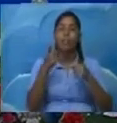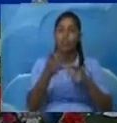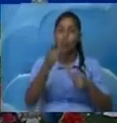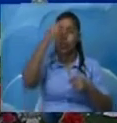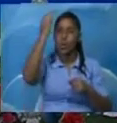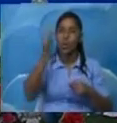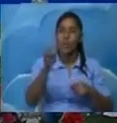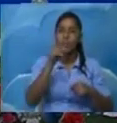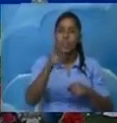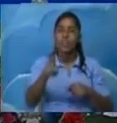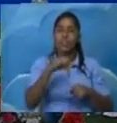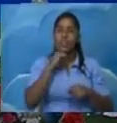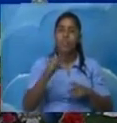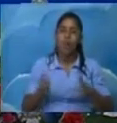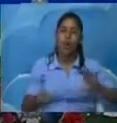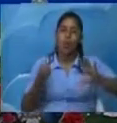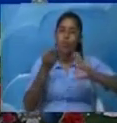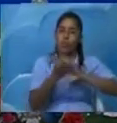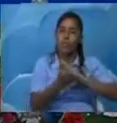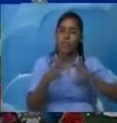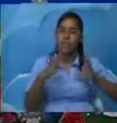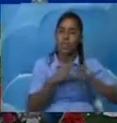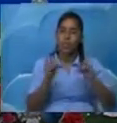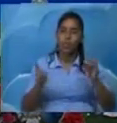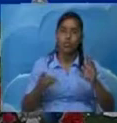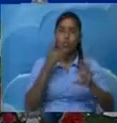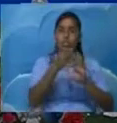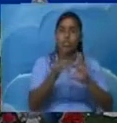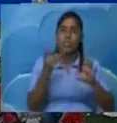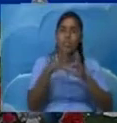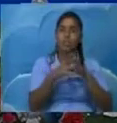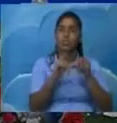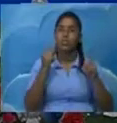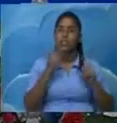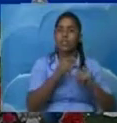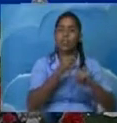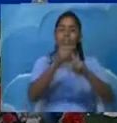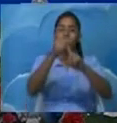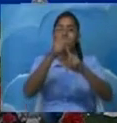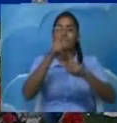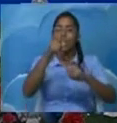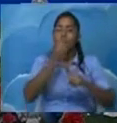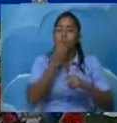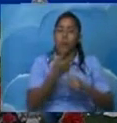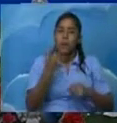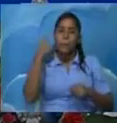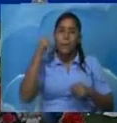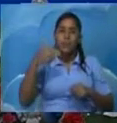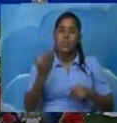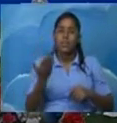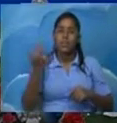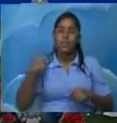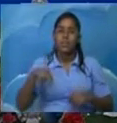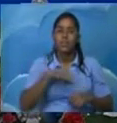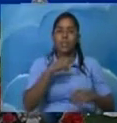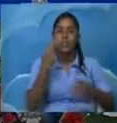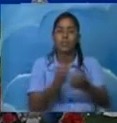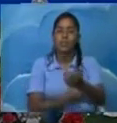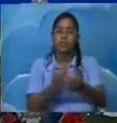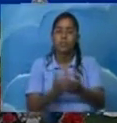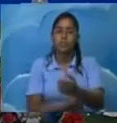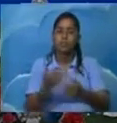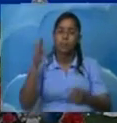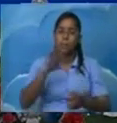que esas ofrendas, esos diezmos, esas primicias sirven para que nuestra hermanita